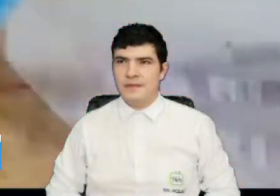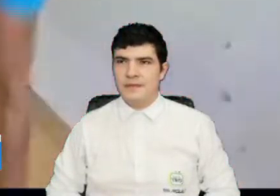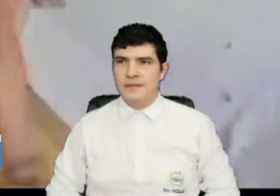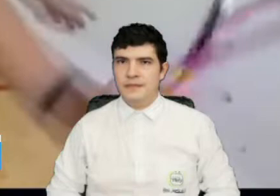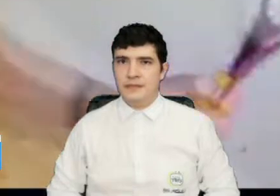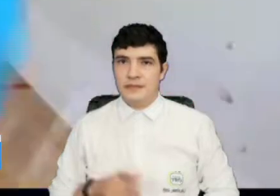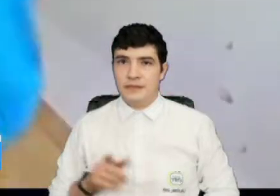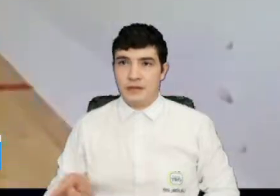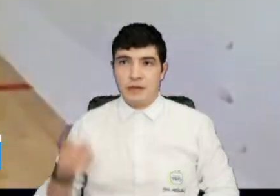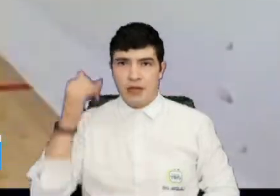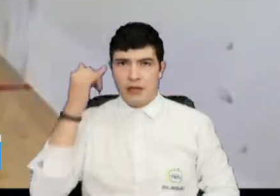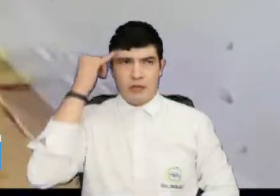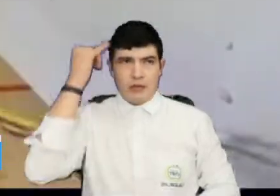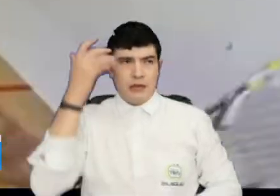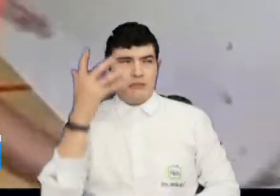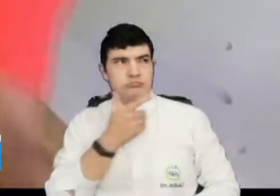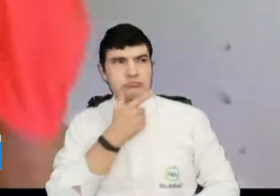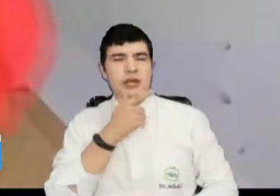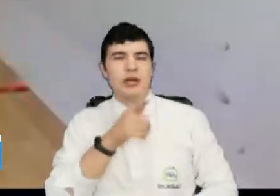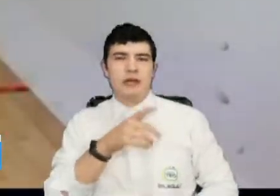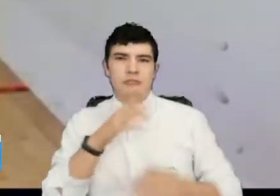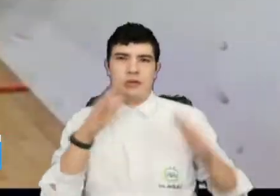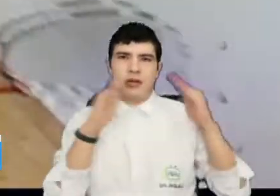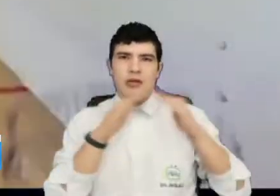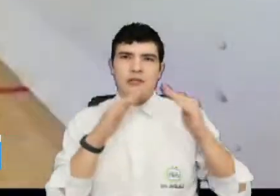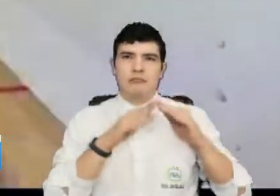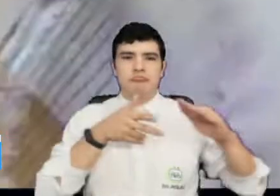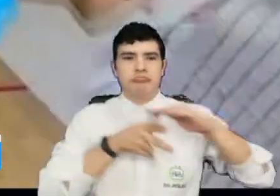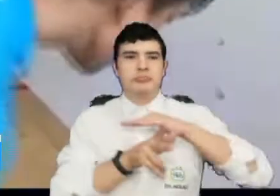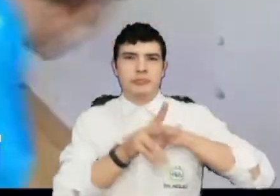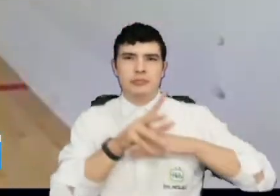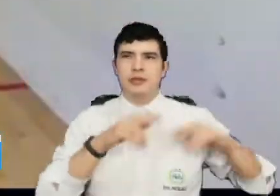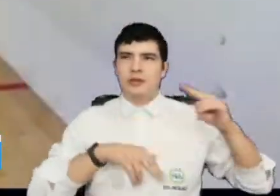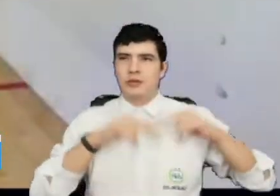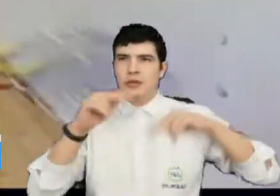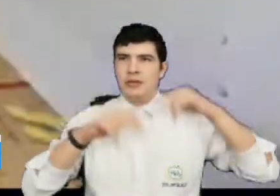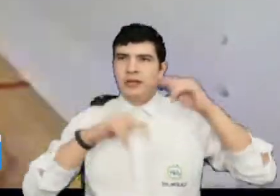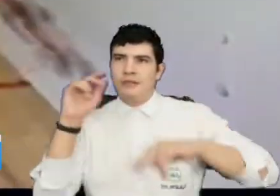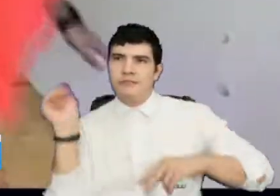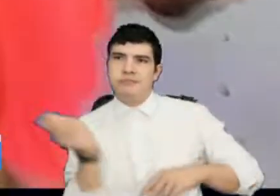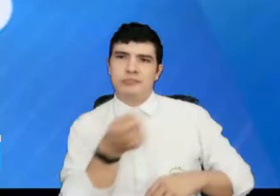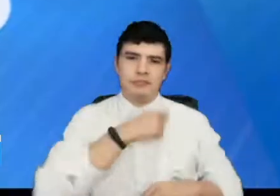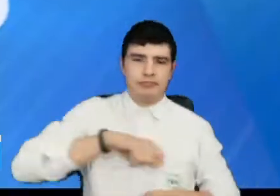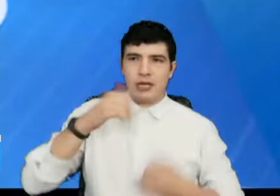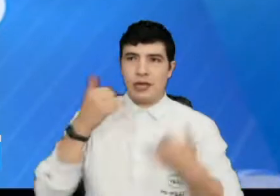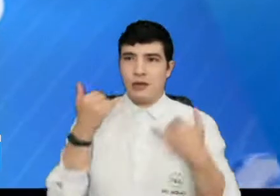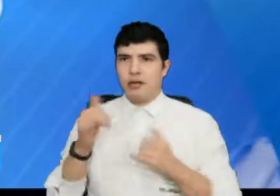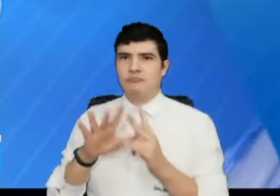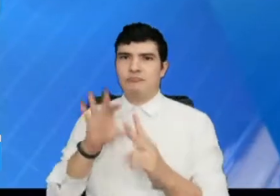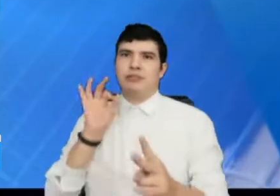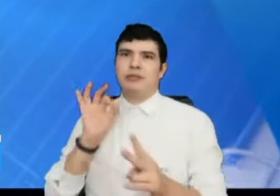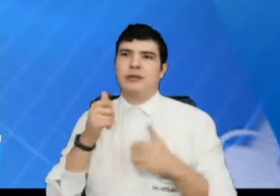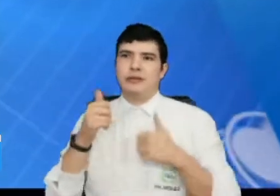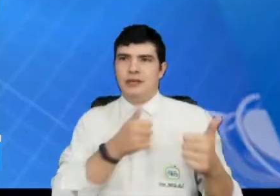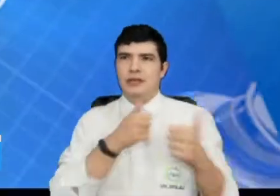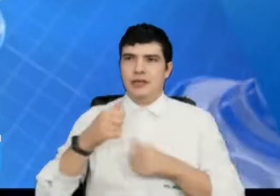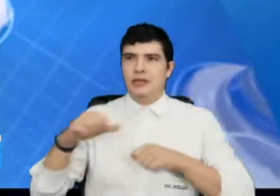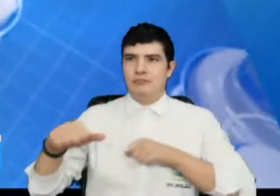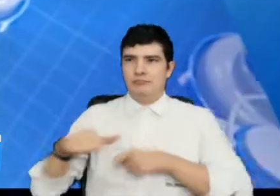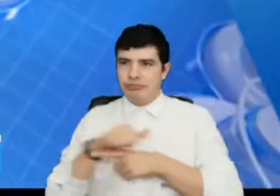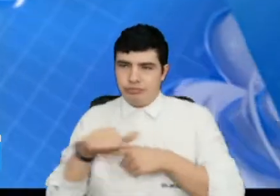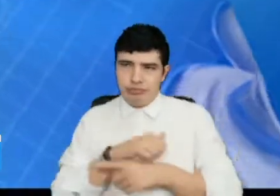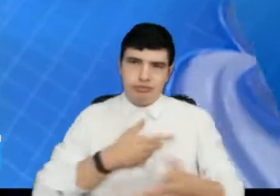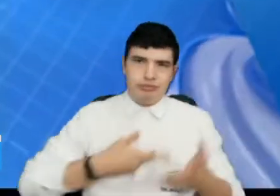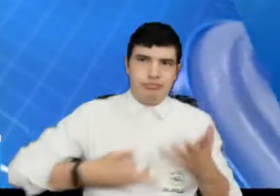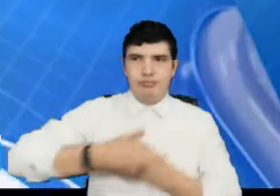en el parqueadero de su casa en Bucaramanga. Lo hicieron y encontraron en ella una gran funcionalidad. Servirá de base para muchas actividades que se van a hacer